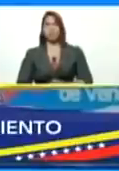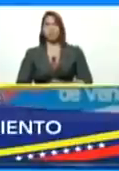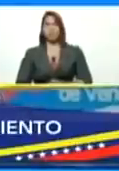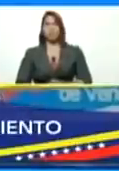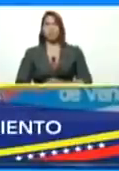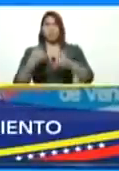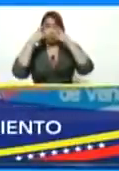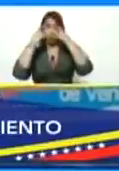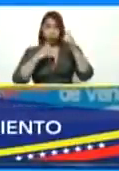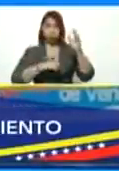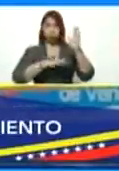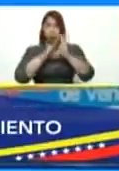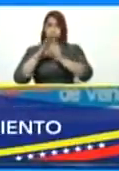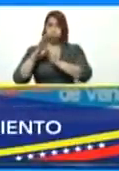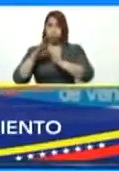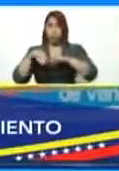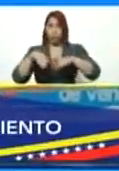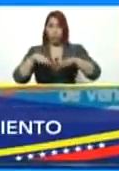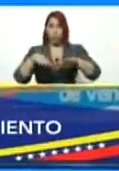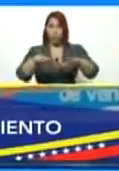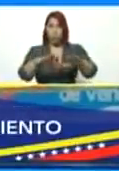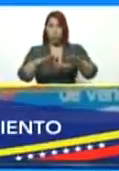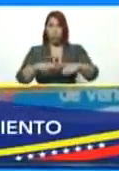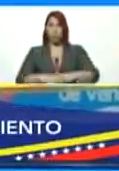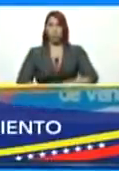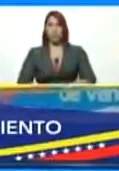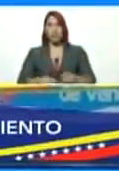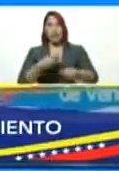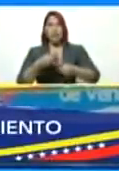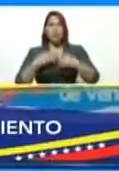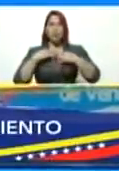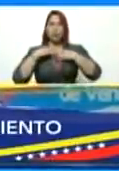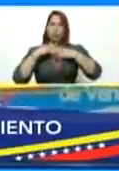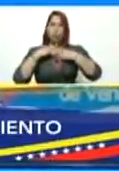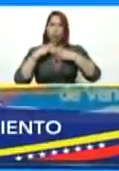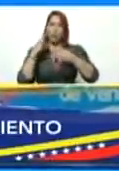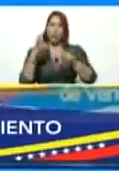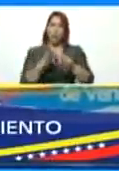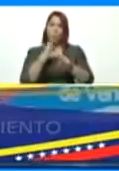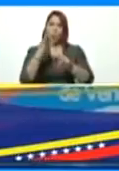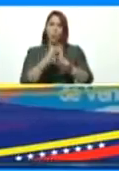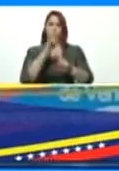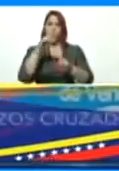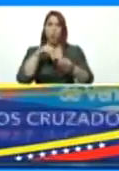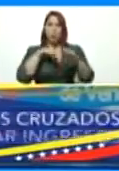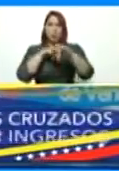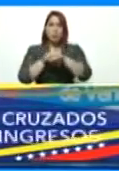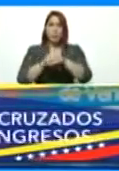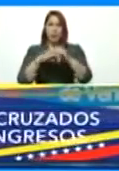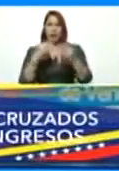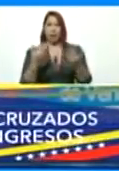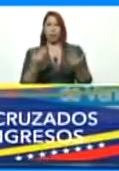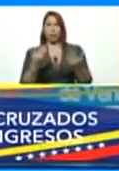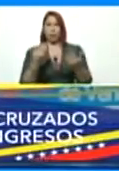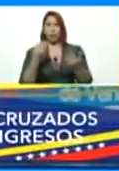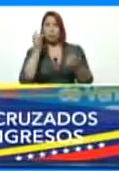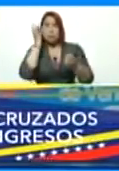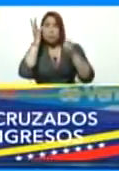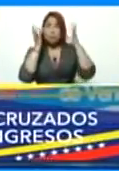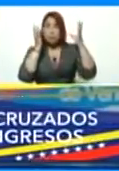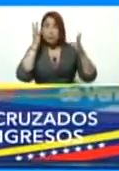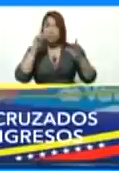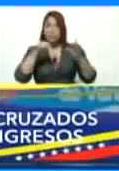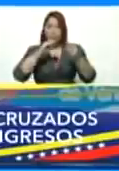emprendimientos textiles haciendo revista haciendo zapatos emprendimiento de